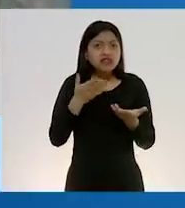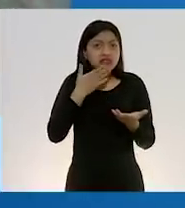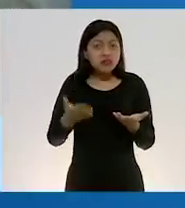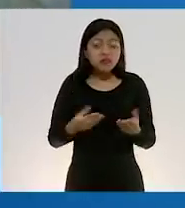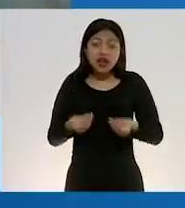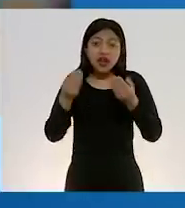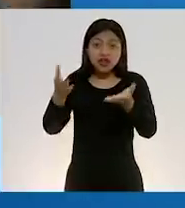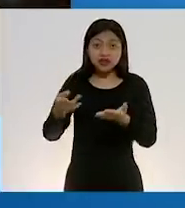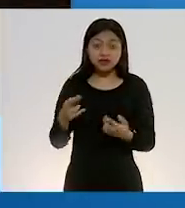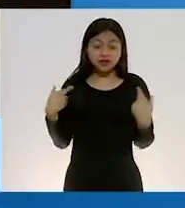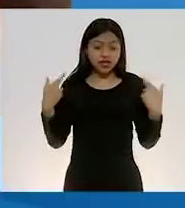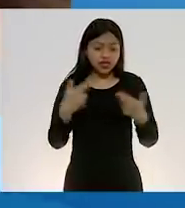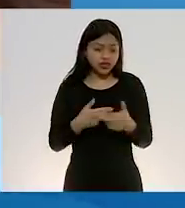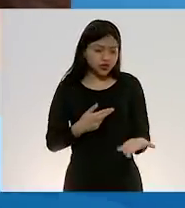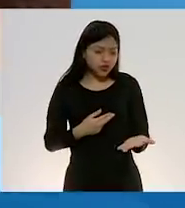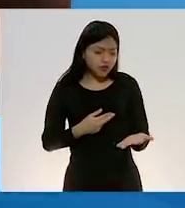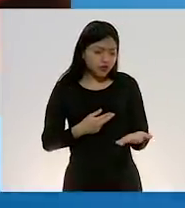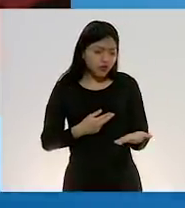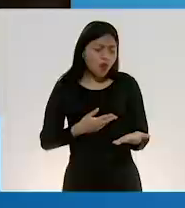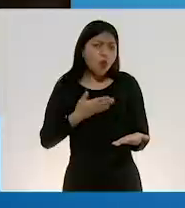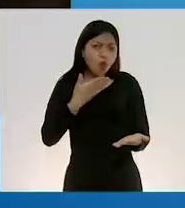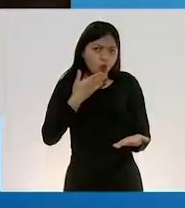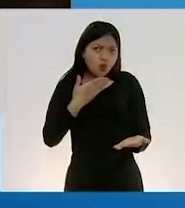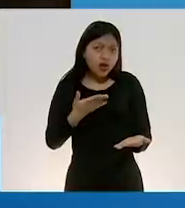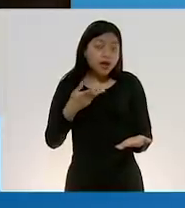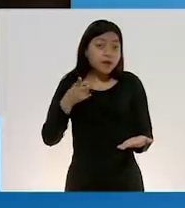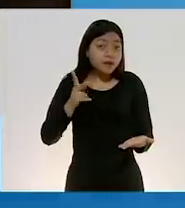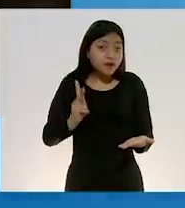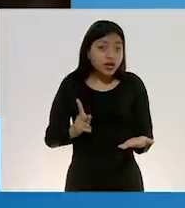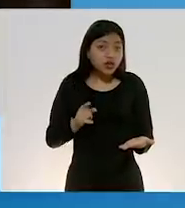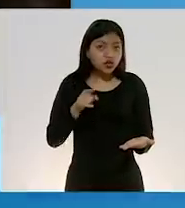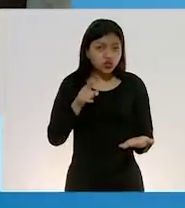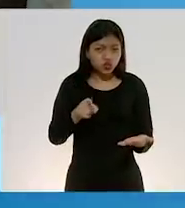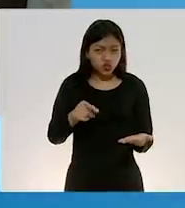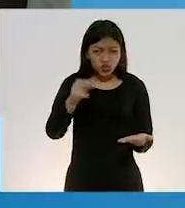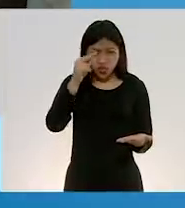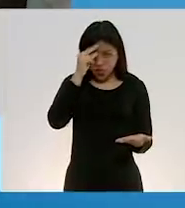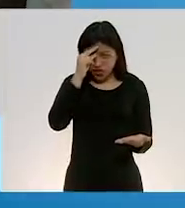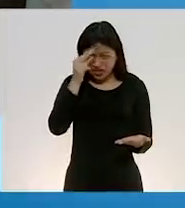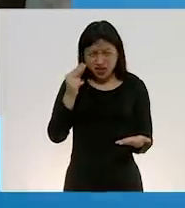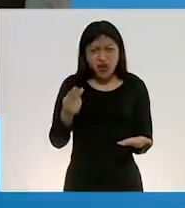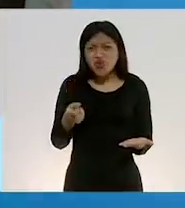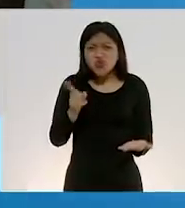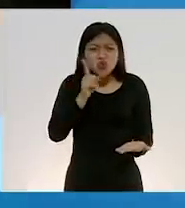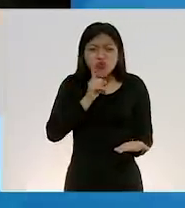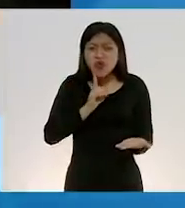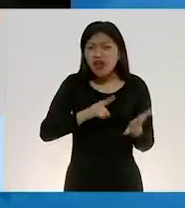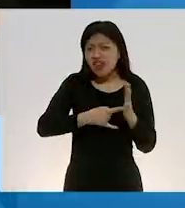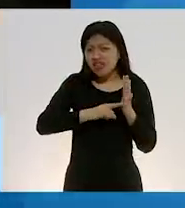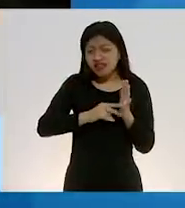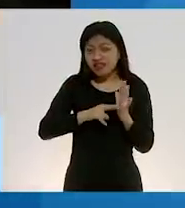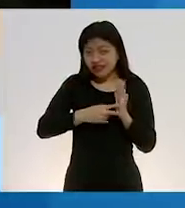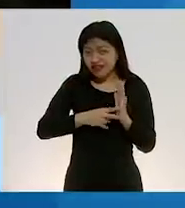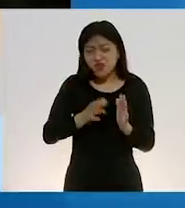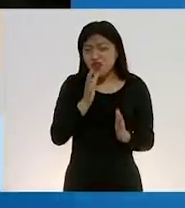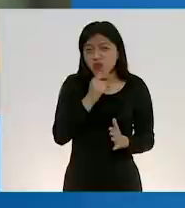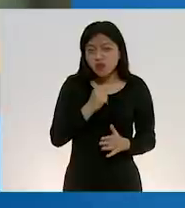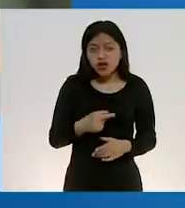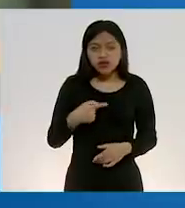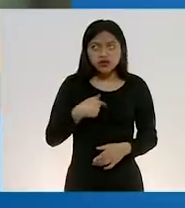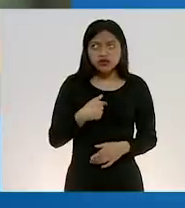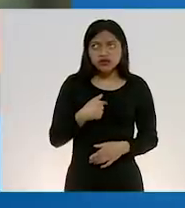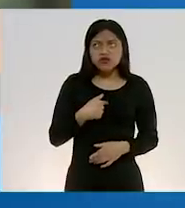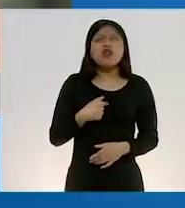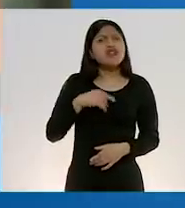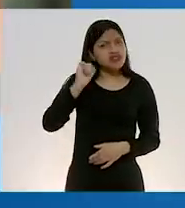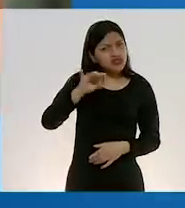entregué, pero el maestro me dijo: está bien, pero no creo que seas ingeniero, tú eres mujer. Entonces decidí